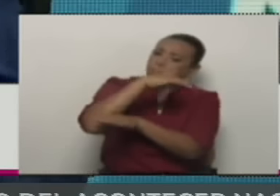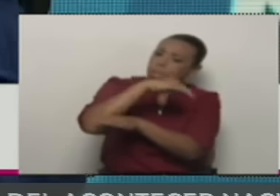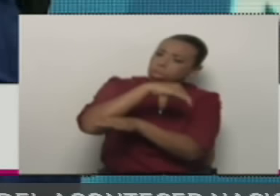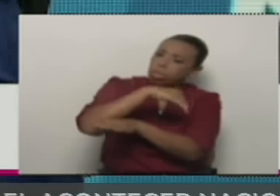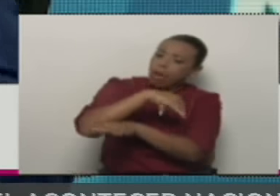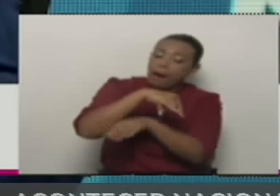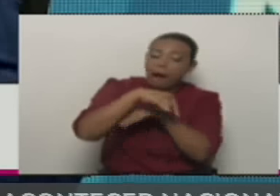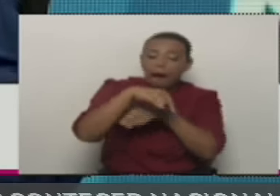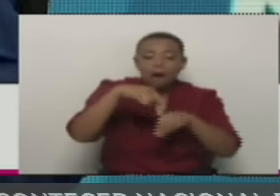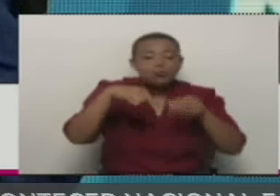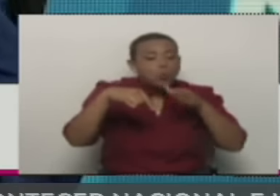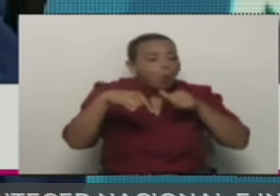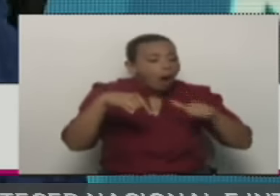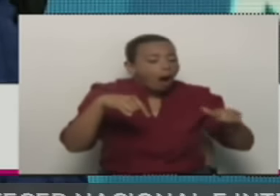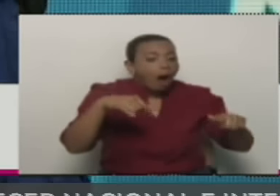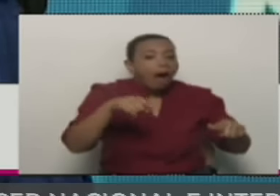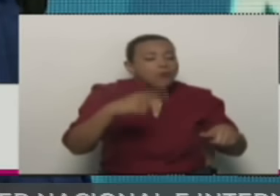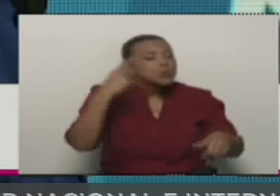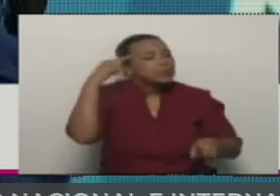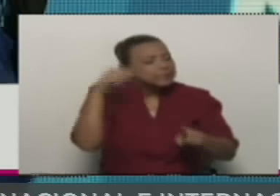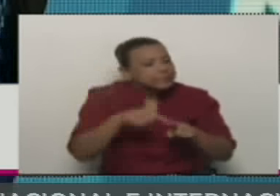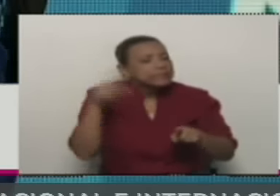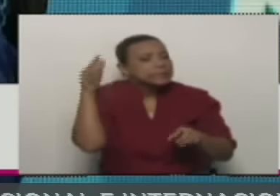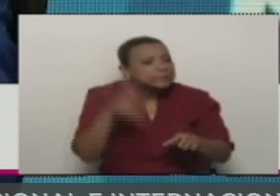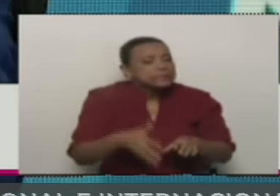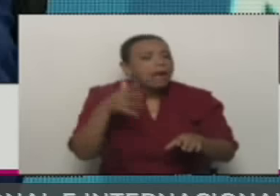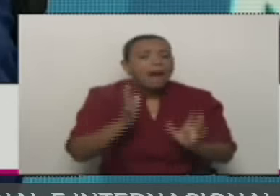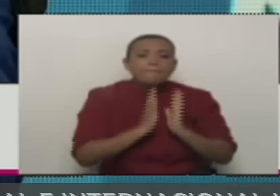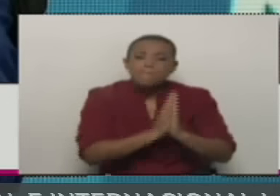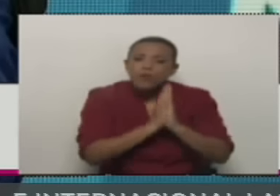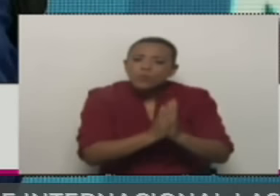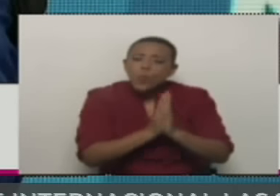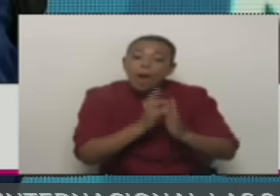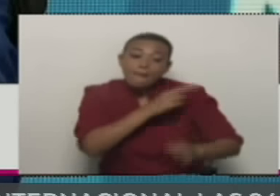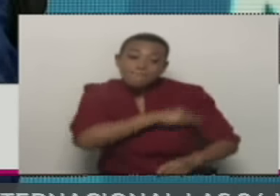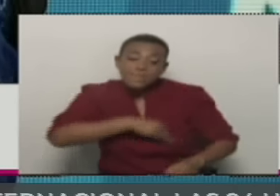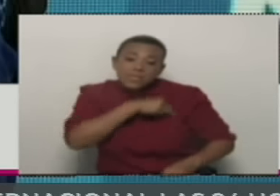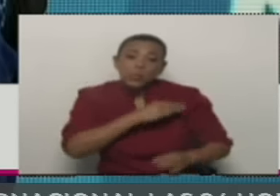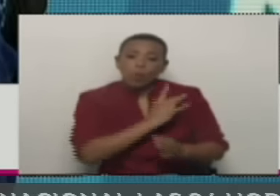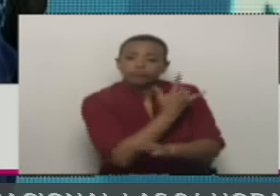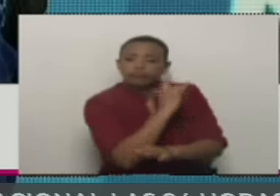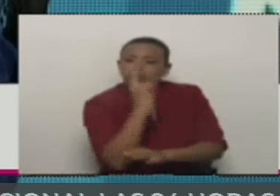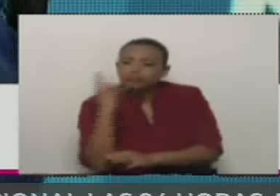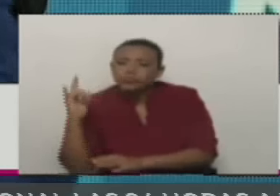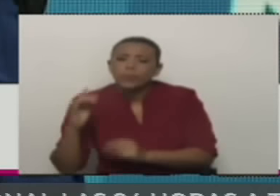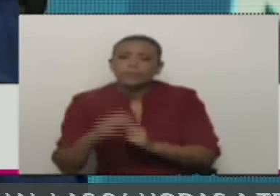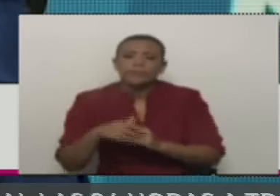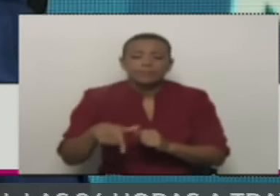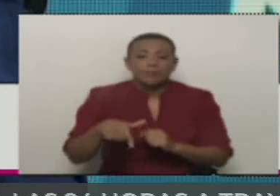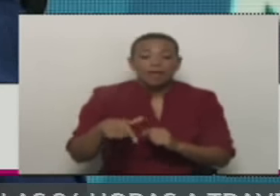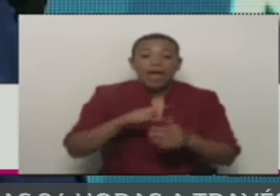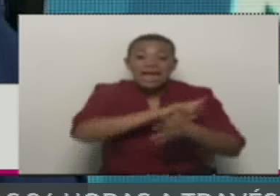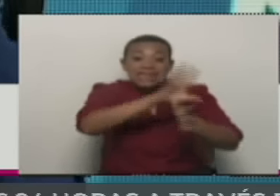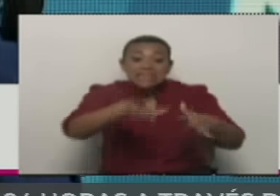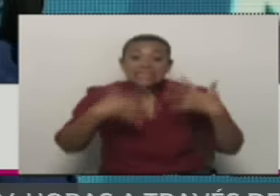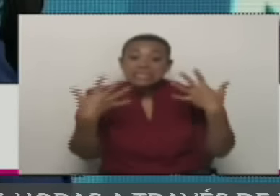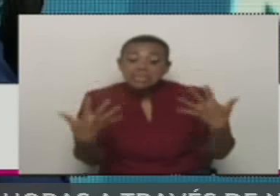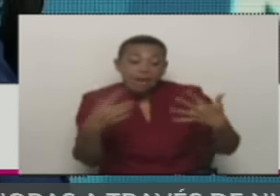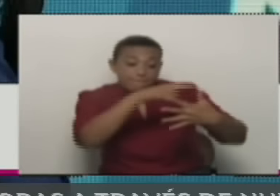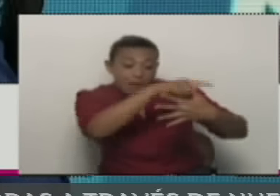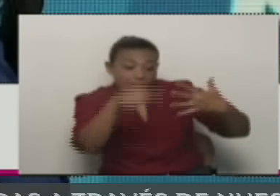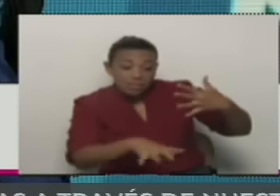Entonces, yo siempre he insistido en eso. Nosotros rescatamos la gran misión AgroVenezuela, 10 vértices, y en uno de sus